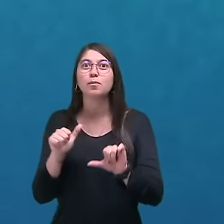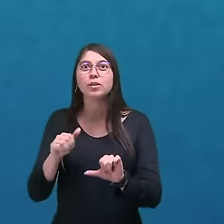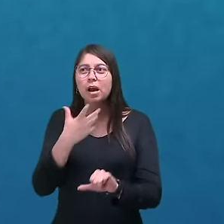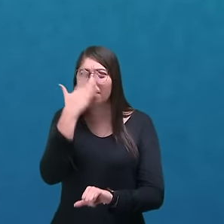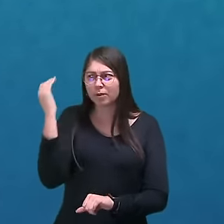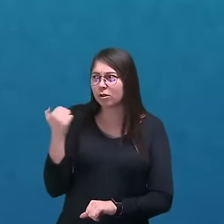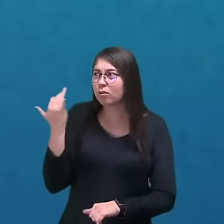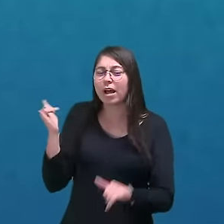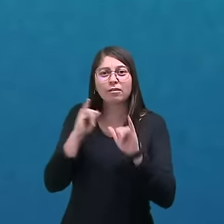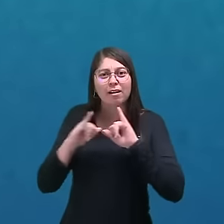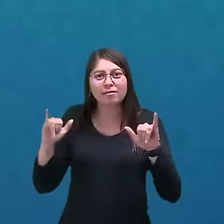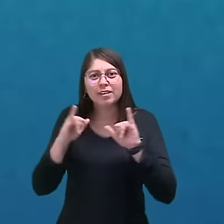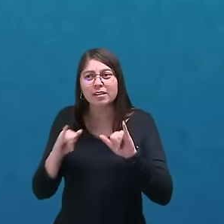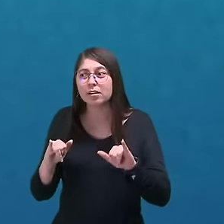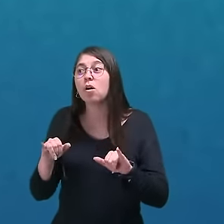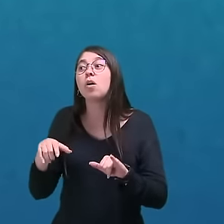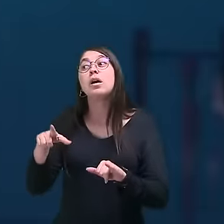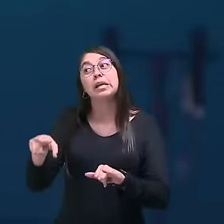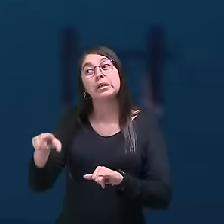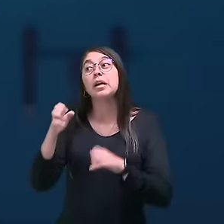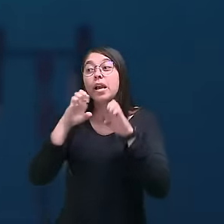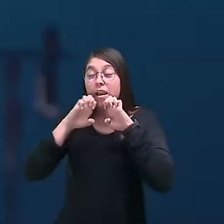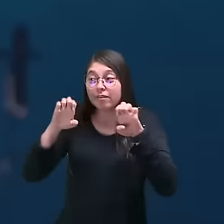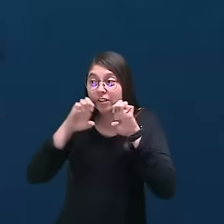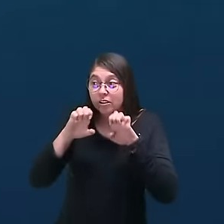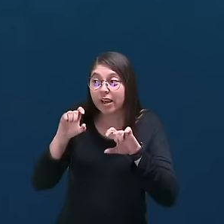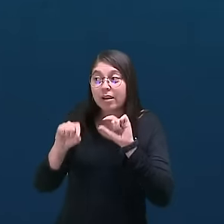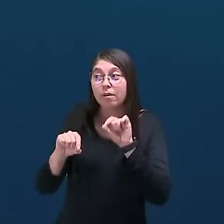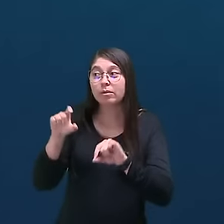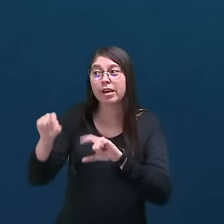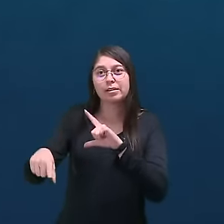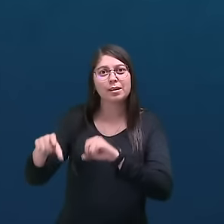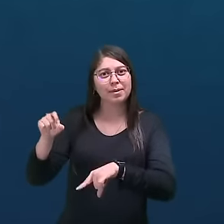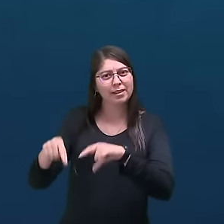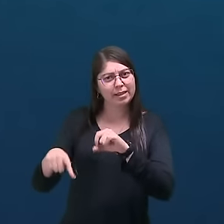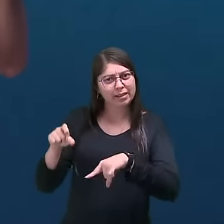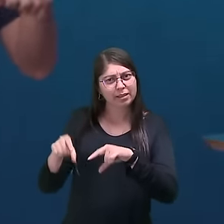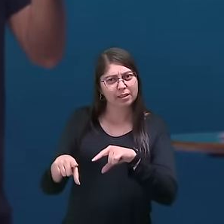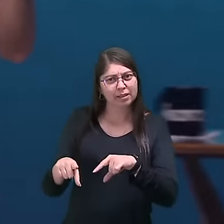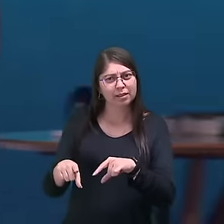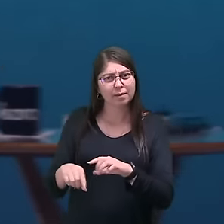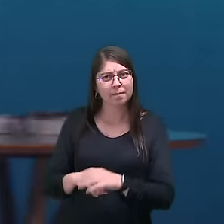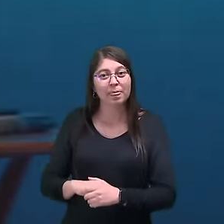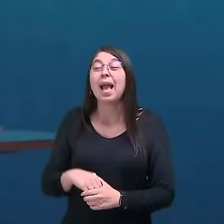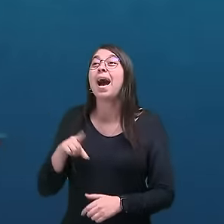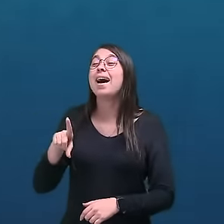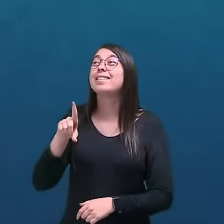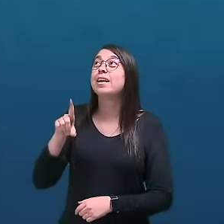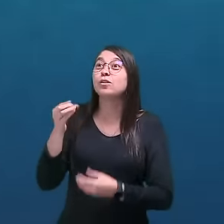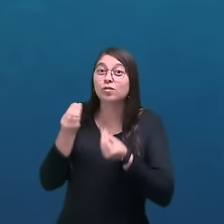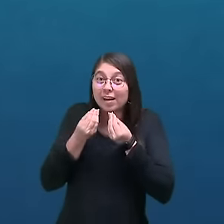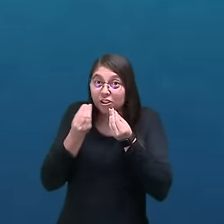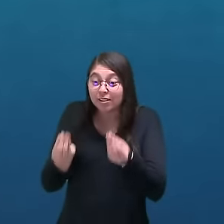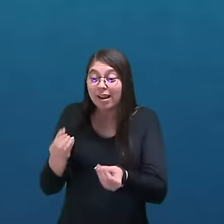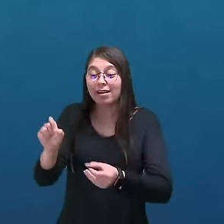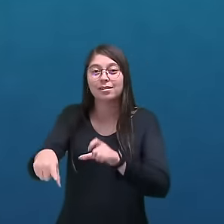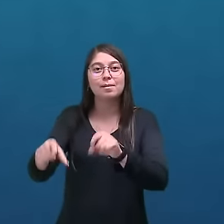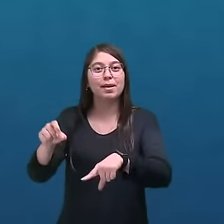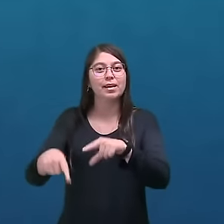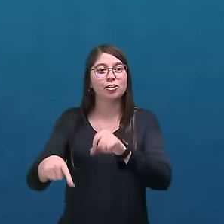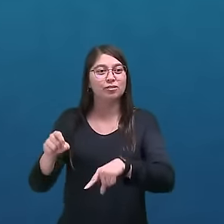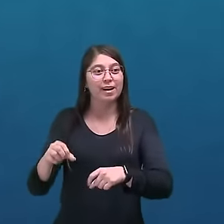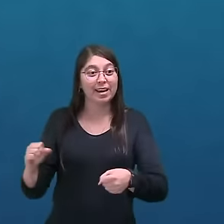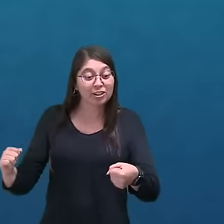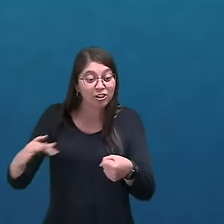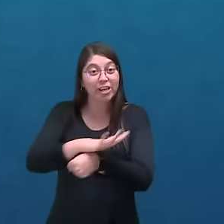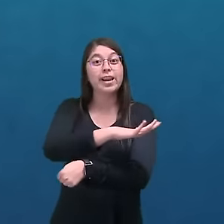va a encher tu sementera. Dios va a encher tu sementera. Dios va a encher tu sementera. Se prepara para